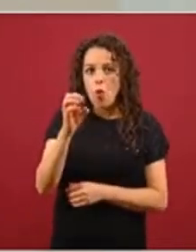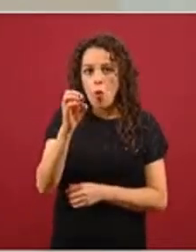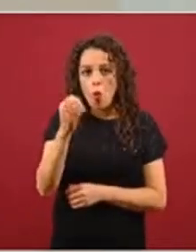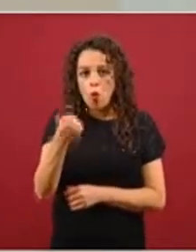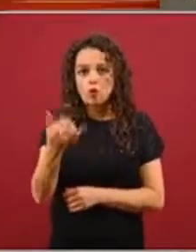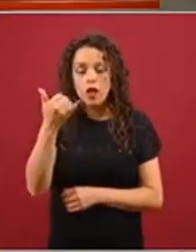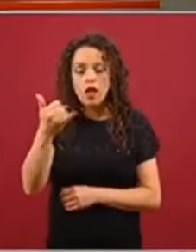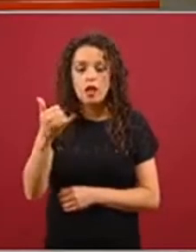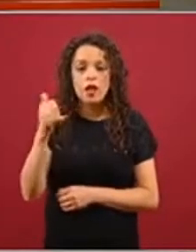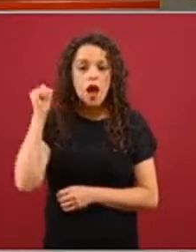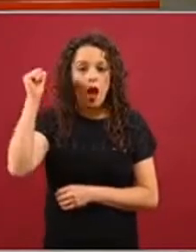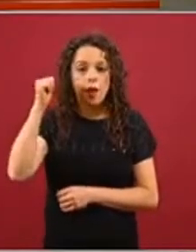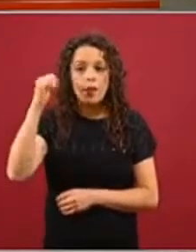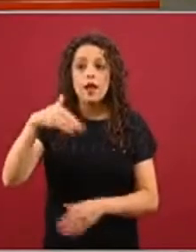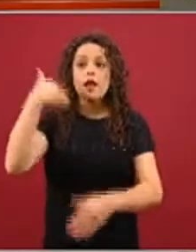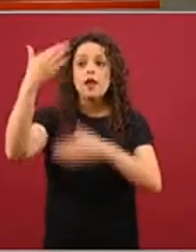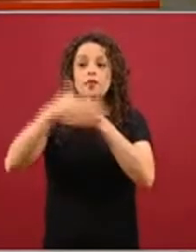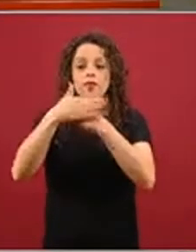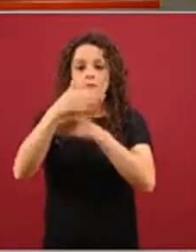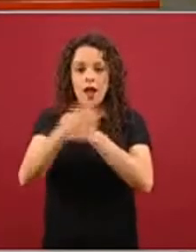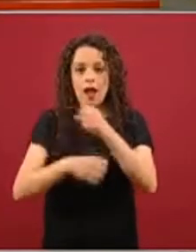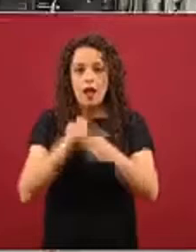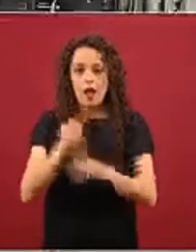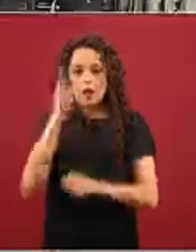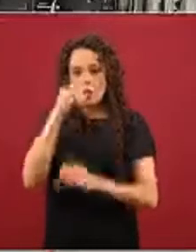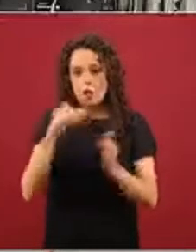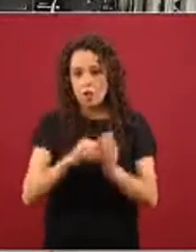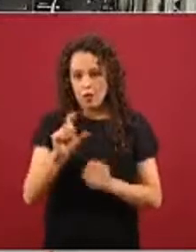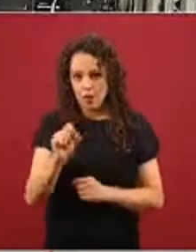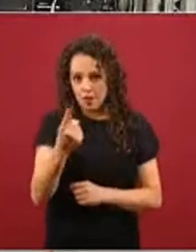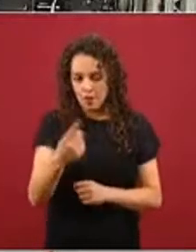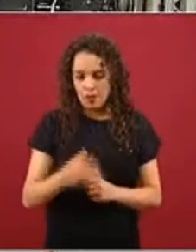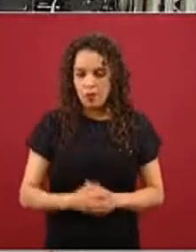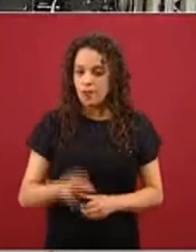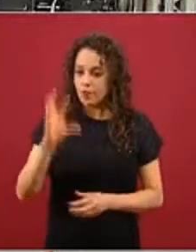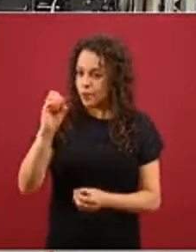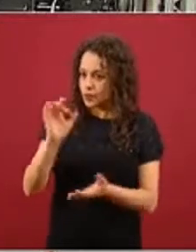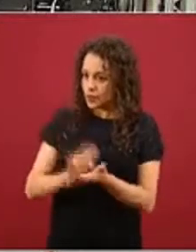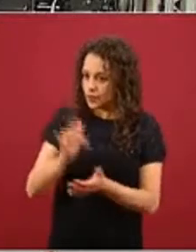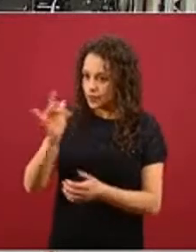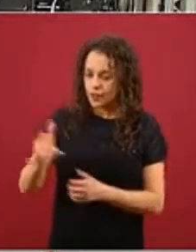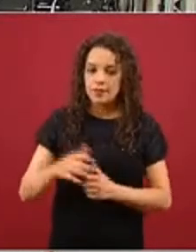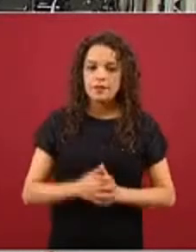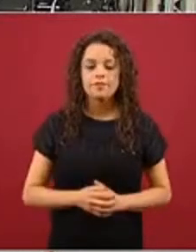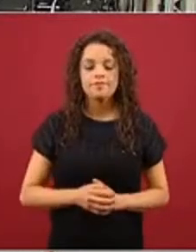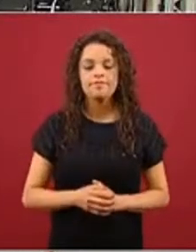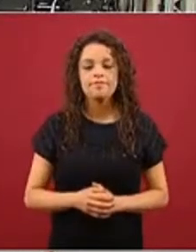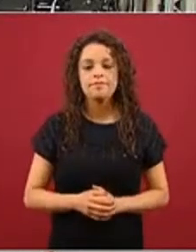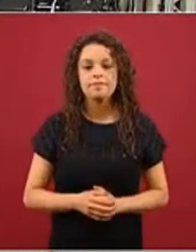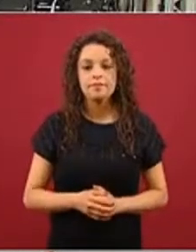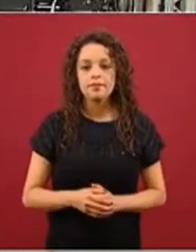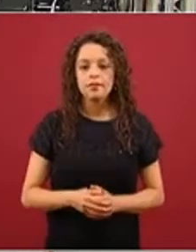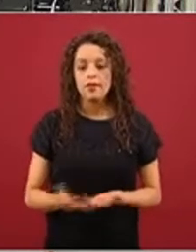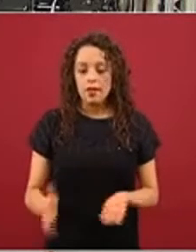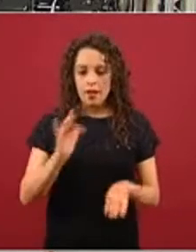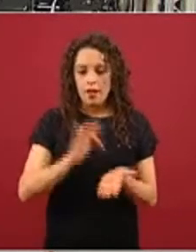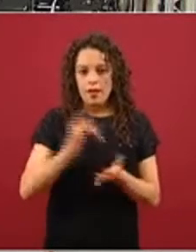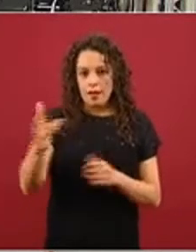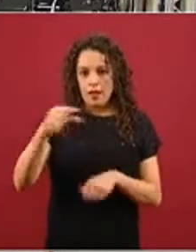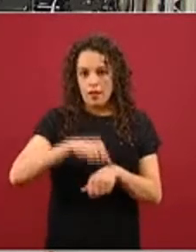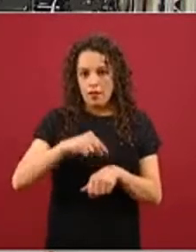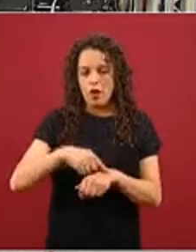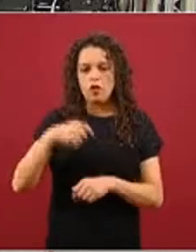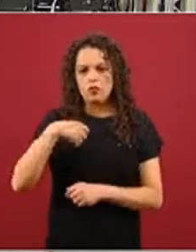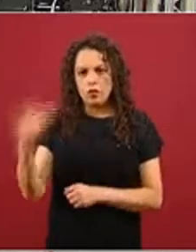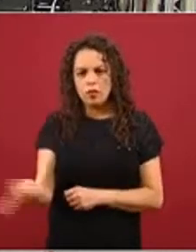próximo año. Gracias. Araceli Aranday, usted, compañera. Gracias, doctor. Preguntarle, cuando usted